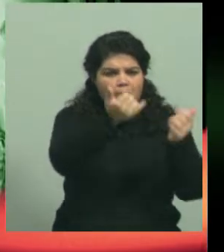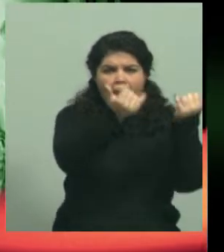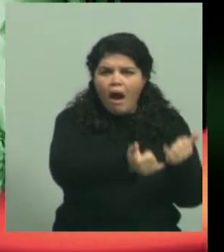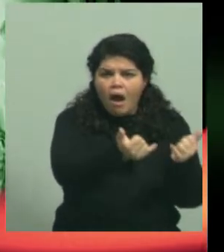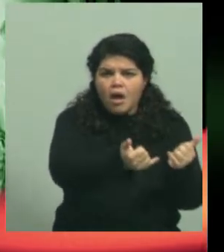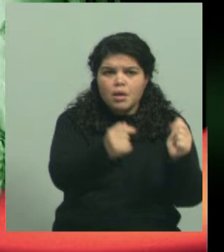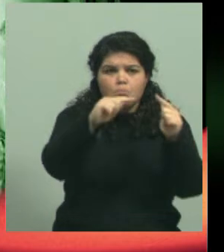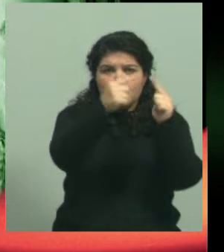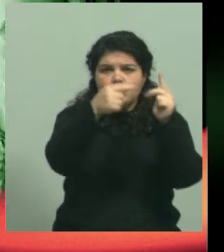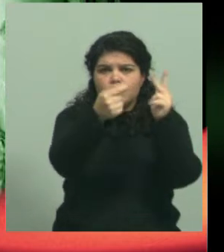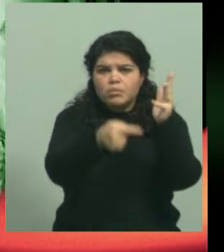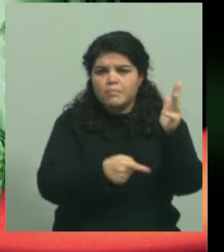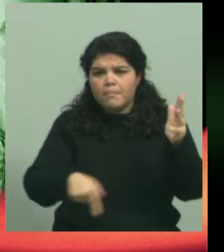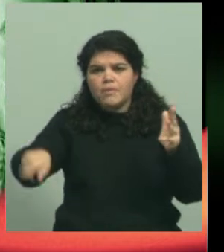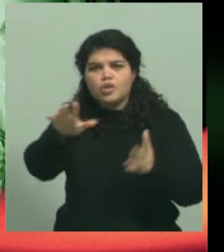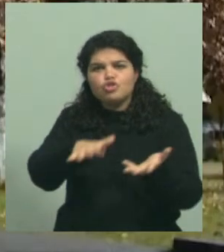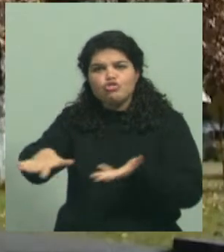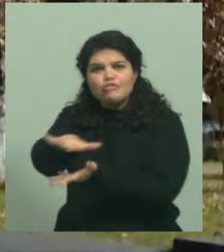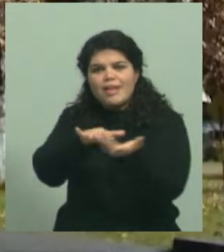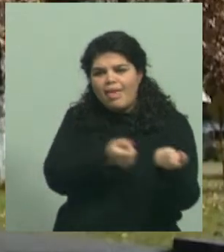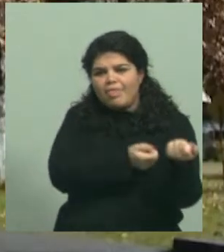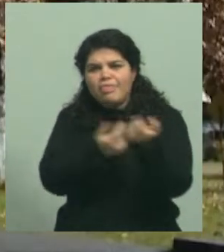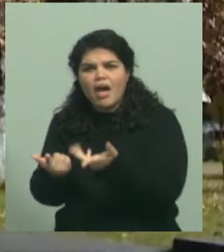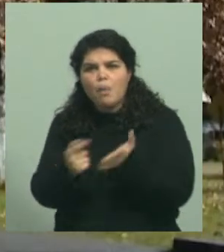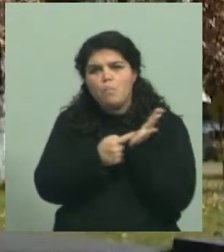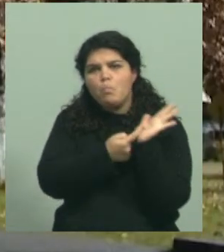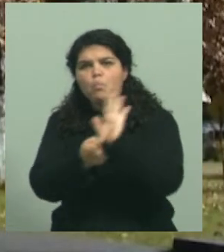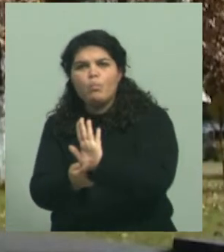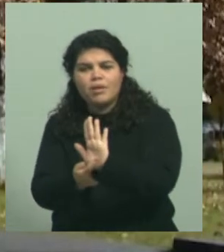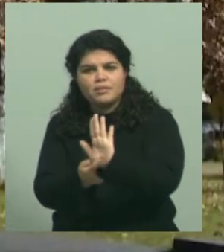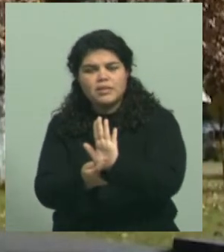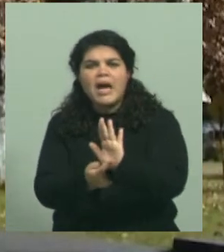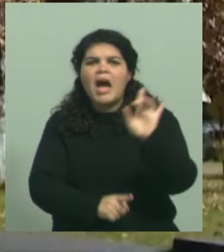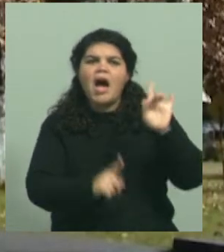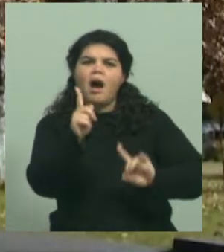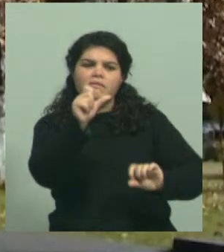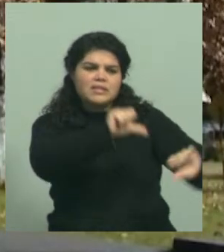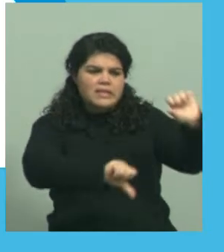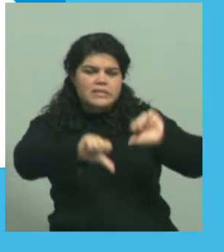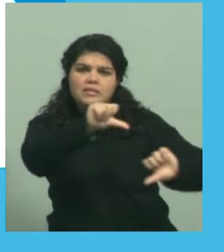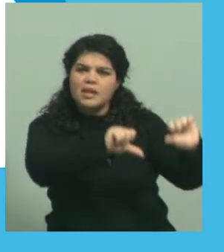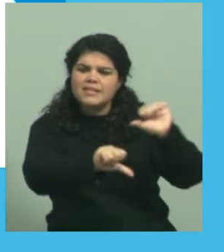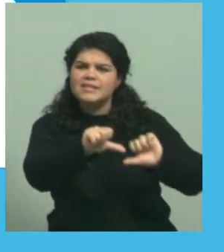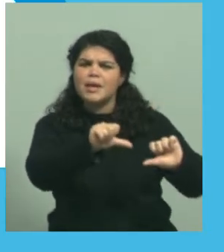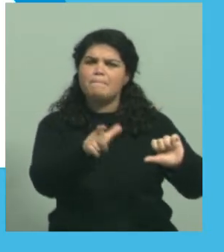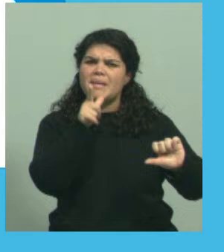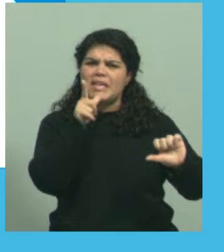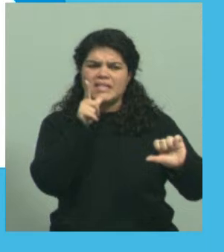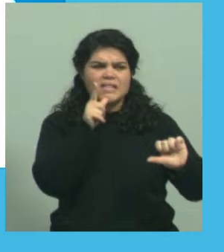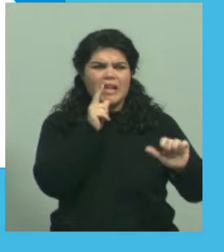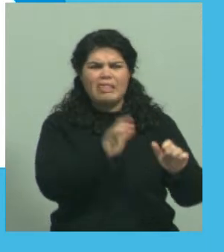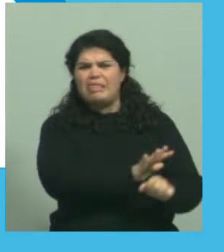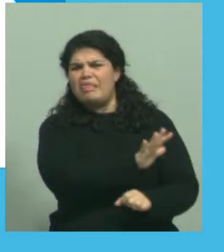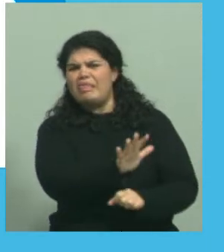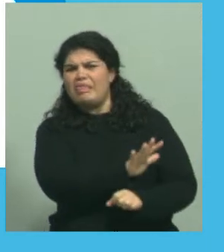totalmente cierto, la ciencia está casi invisibilizada muchas veces. Lo tenemos tan sistematizado al